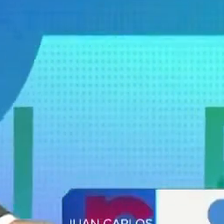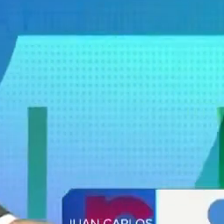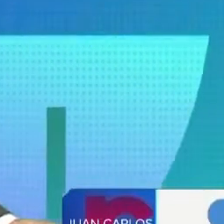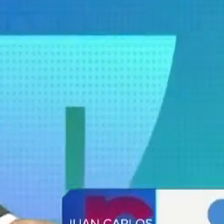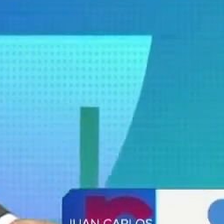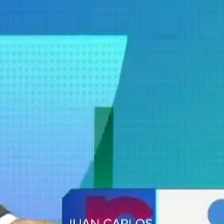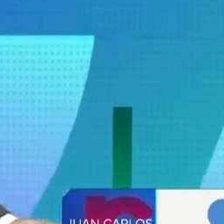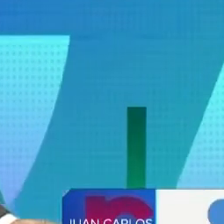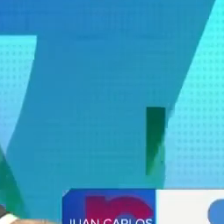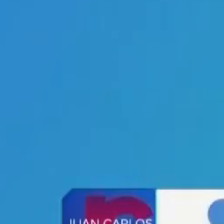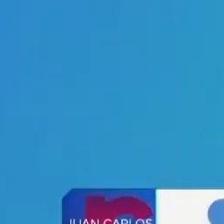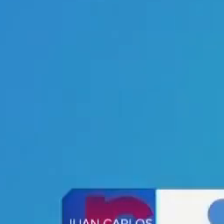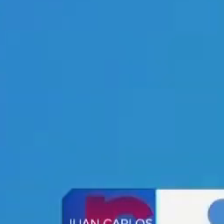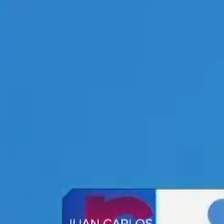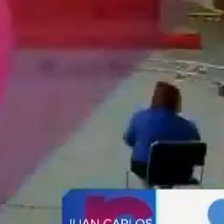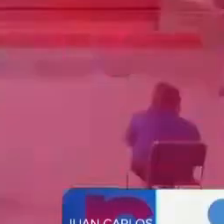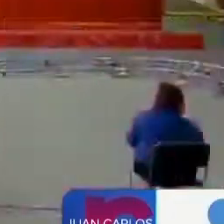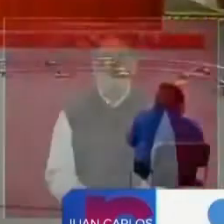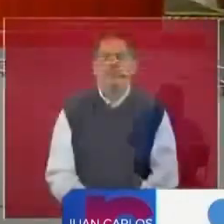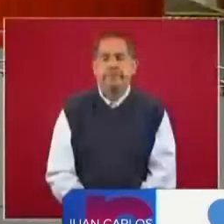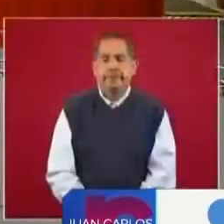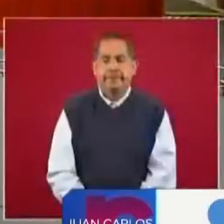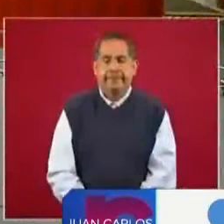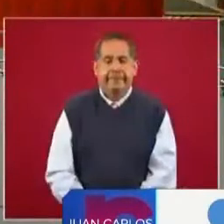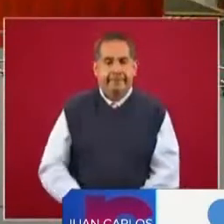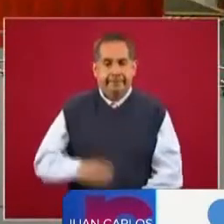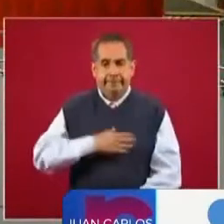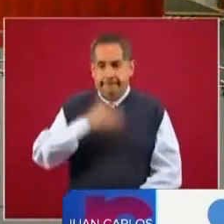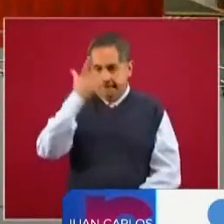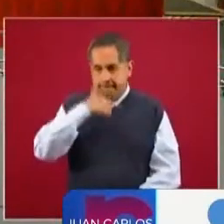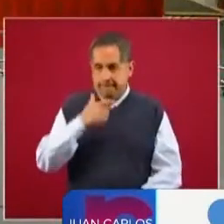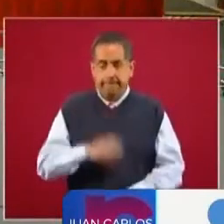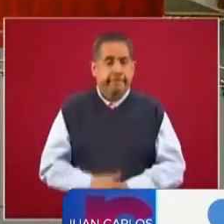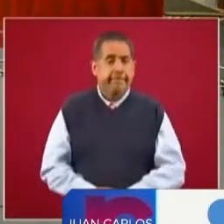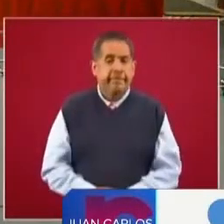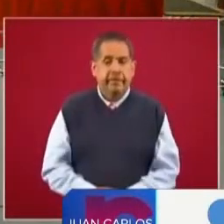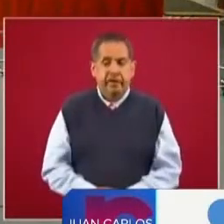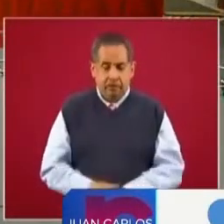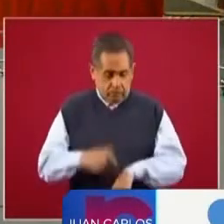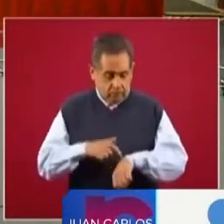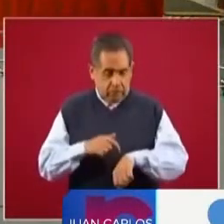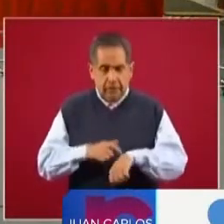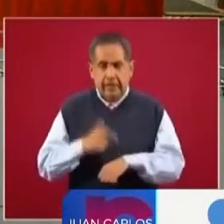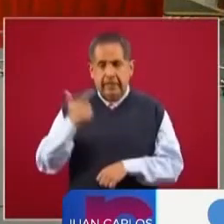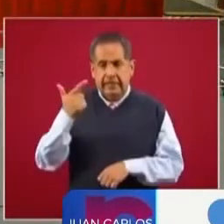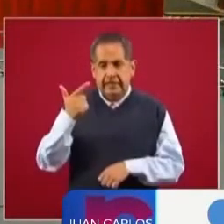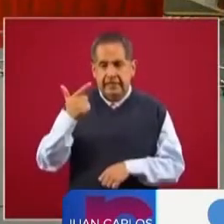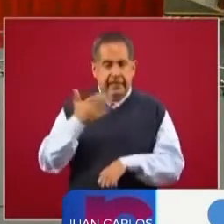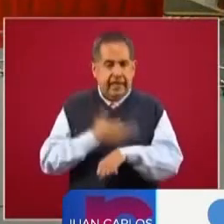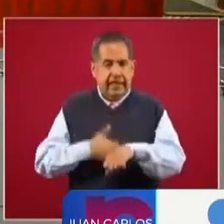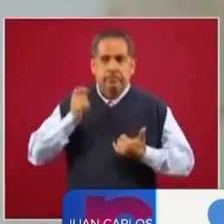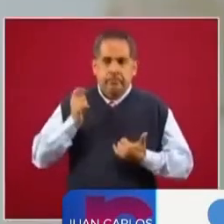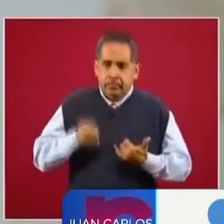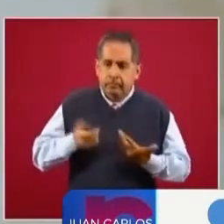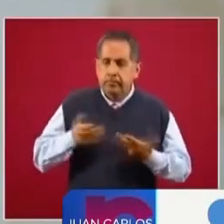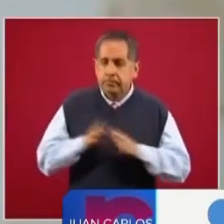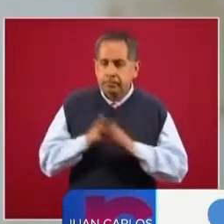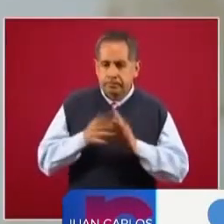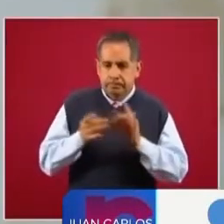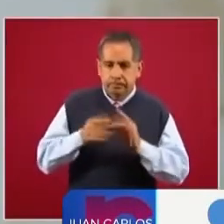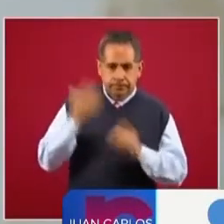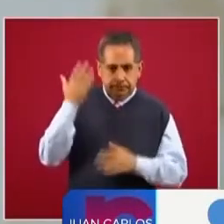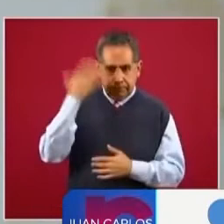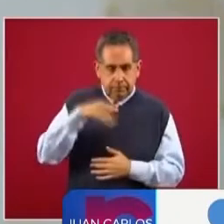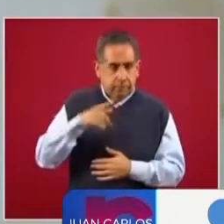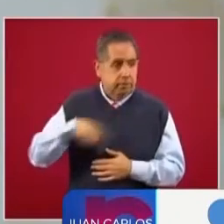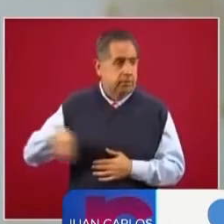Mañana viene a Puebla Hugo López Gatell, el subsecretario de Salud de este país. Lo acompaña la secretaria del Bienestar,